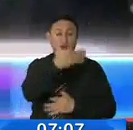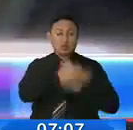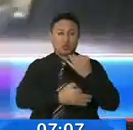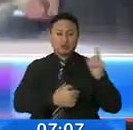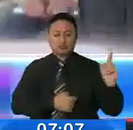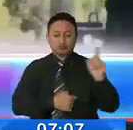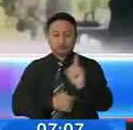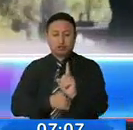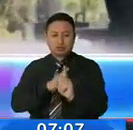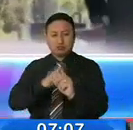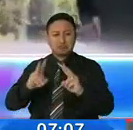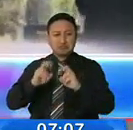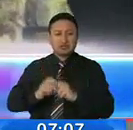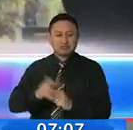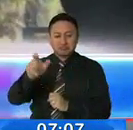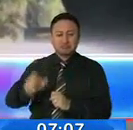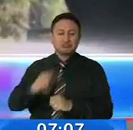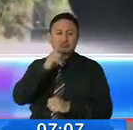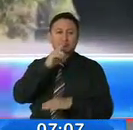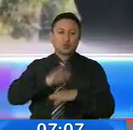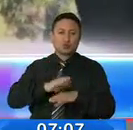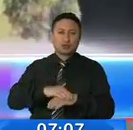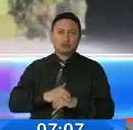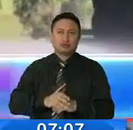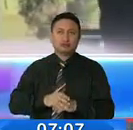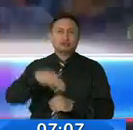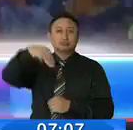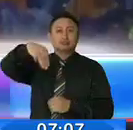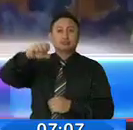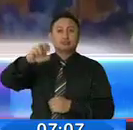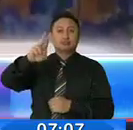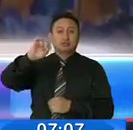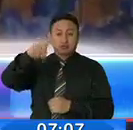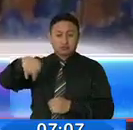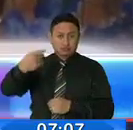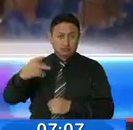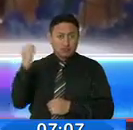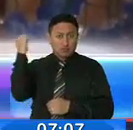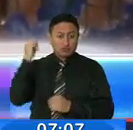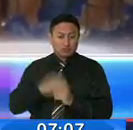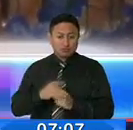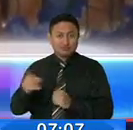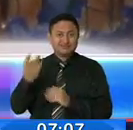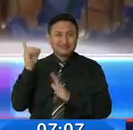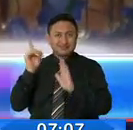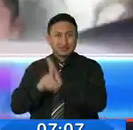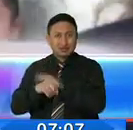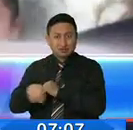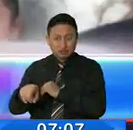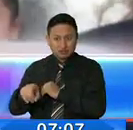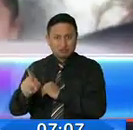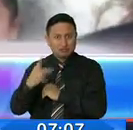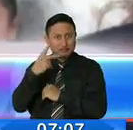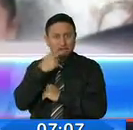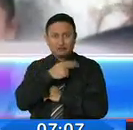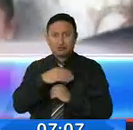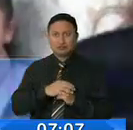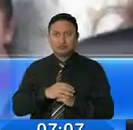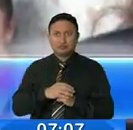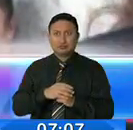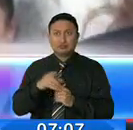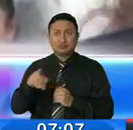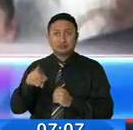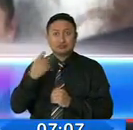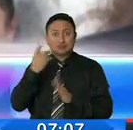los responsables de este crimen. Dicen que don Merino era un hombre conocido y es falsa la acusación que se le hizo. Esa denuncia